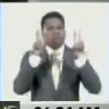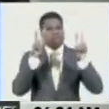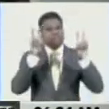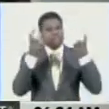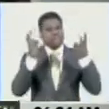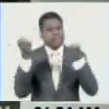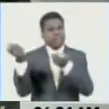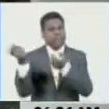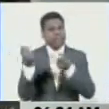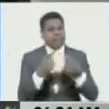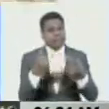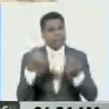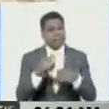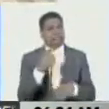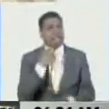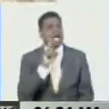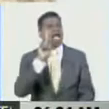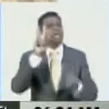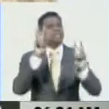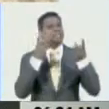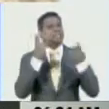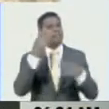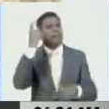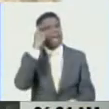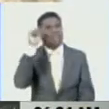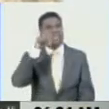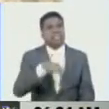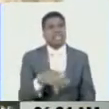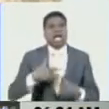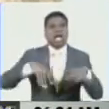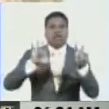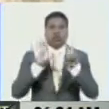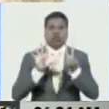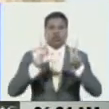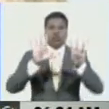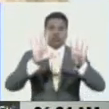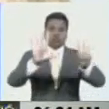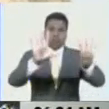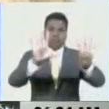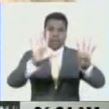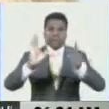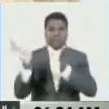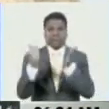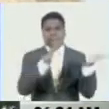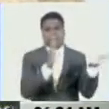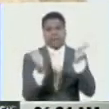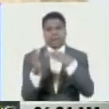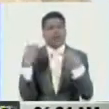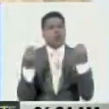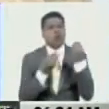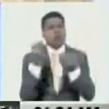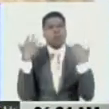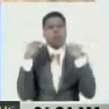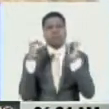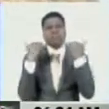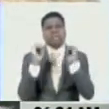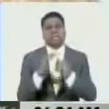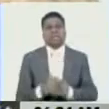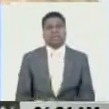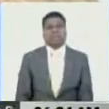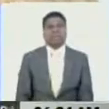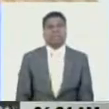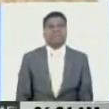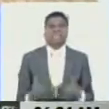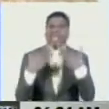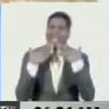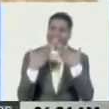gustaría también su reflexión en torno a lo que es este día, 9 de marzo, cómo Venezuela celebra el antiimperialismo. Por supuesto, muchas gracias